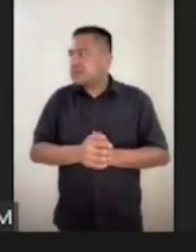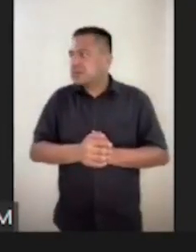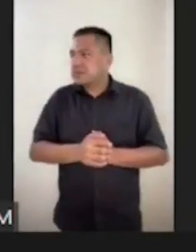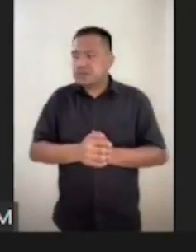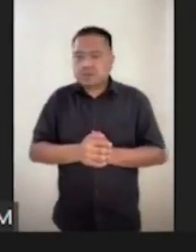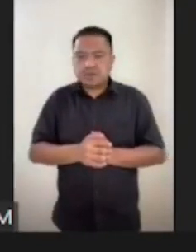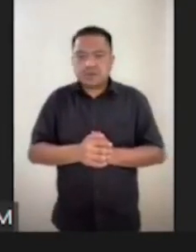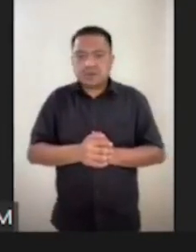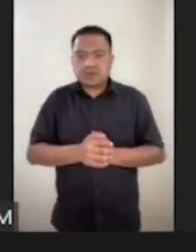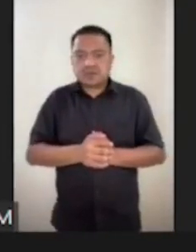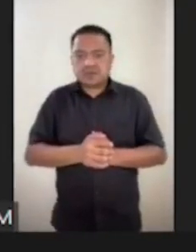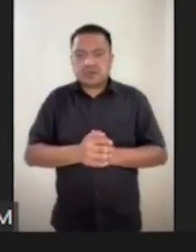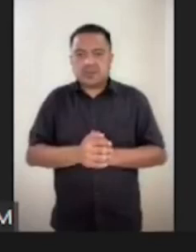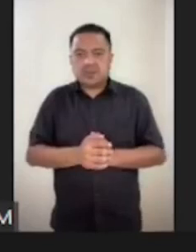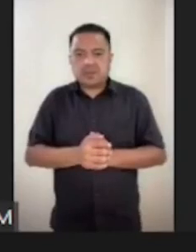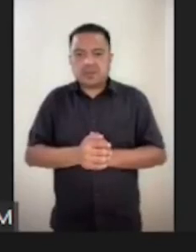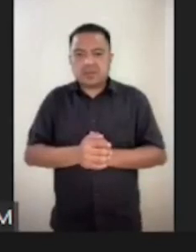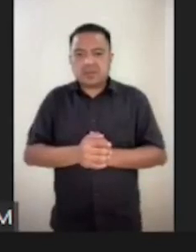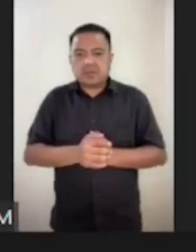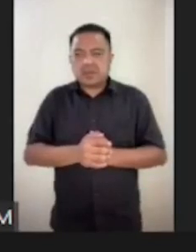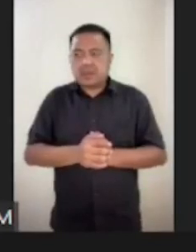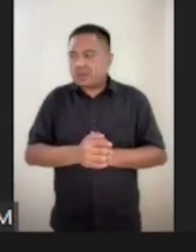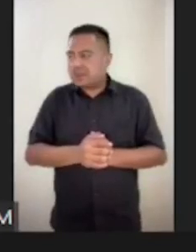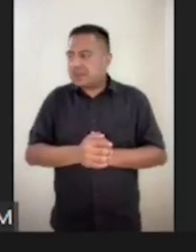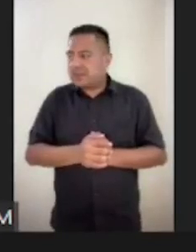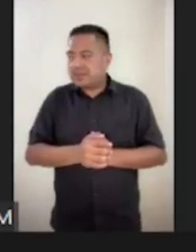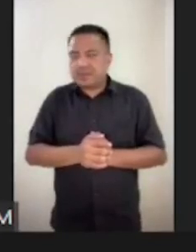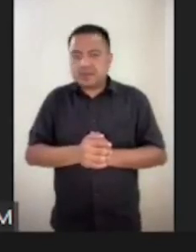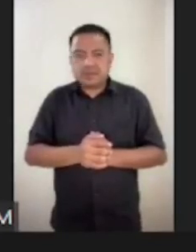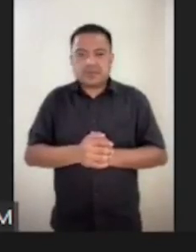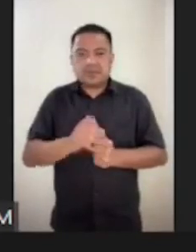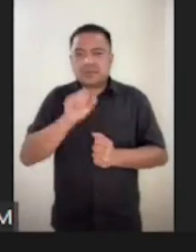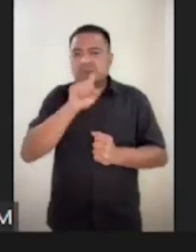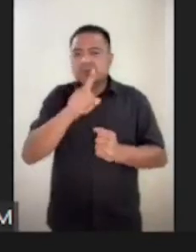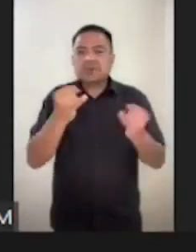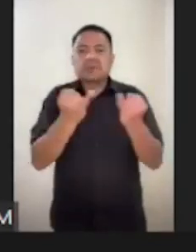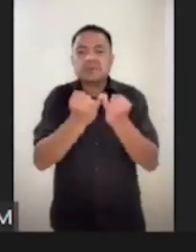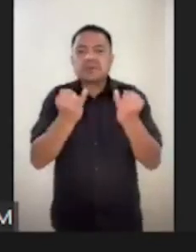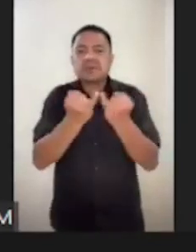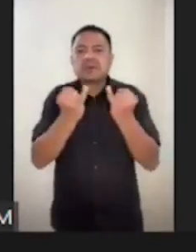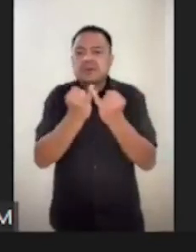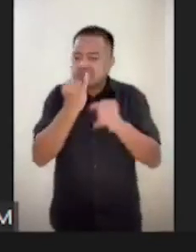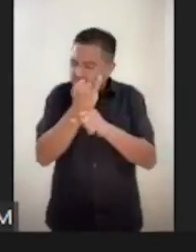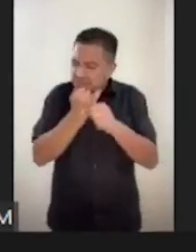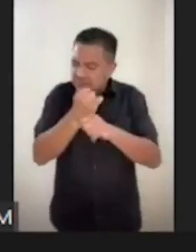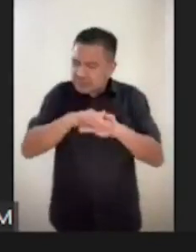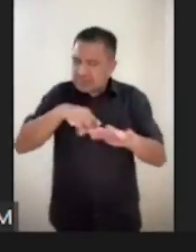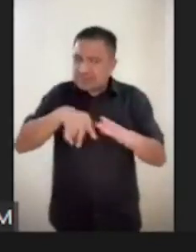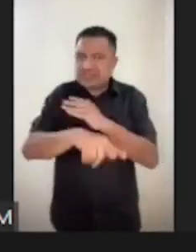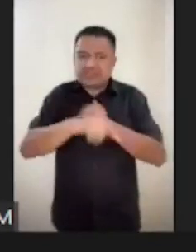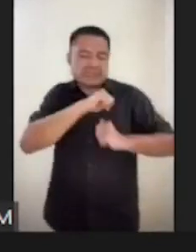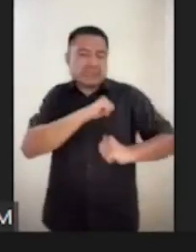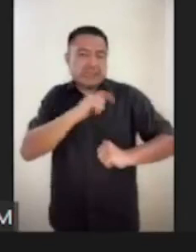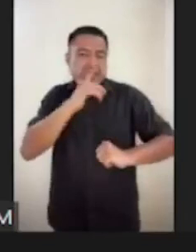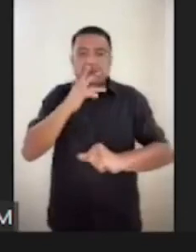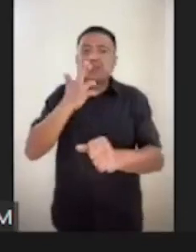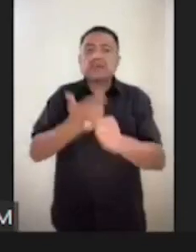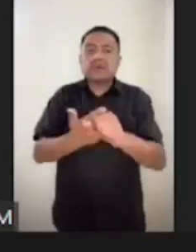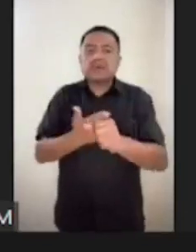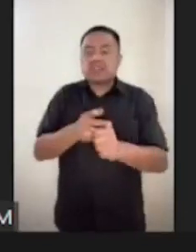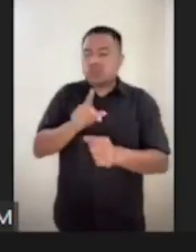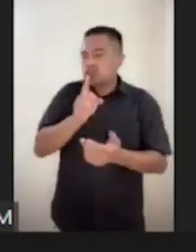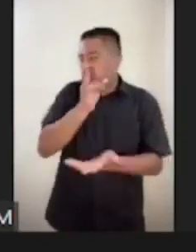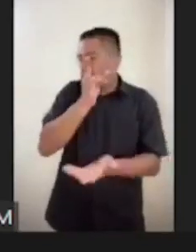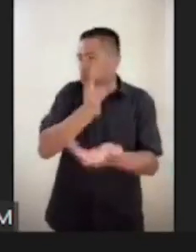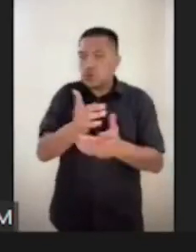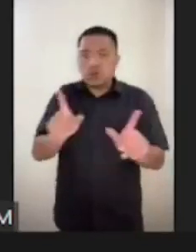está, en mi opinión, perfectamente analizado por parte de la ponente. Solamente,